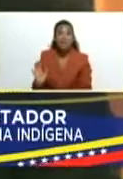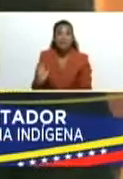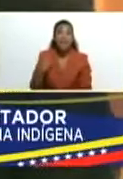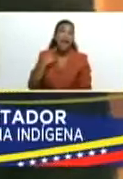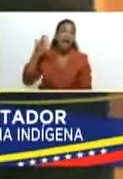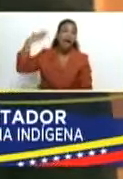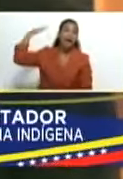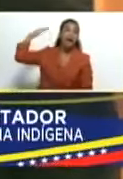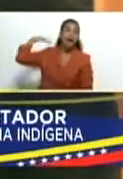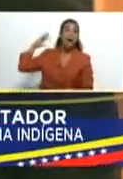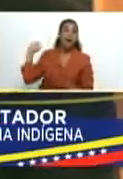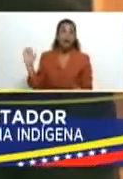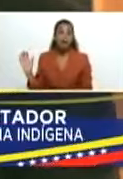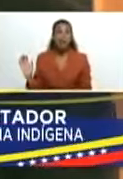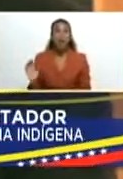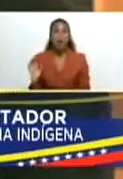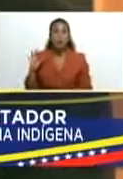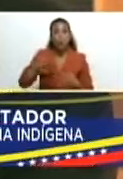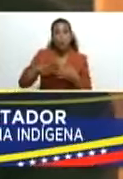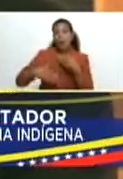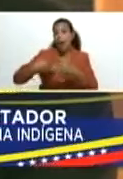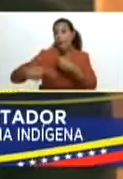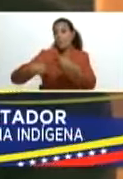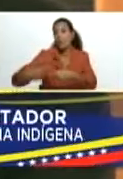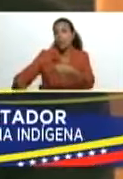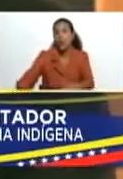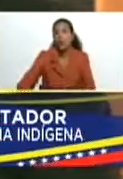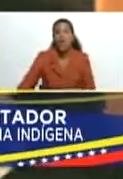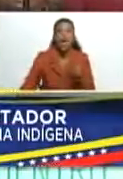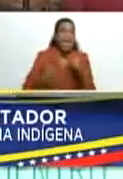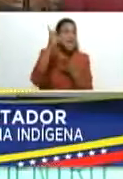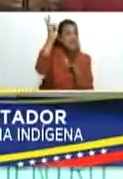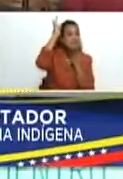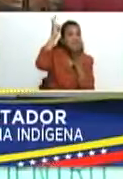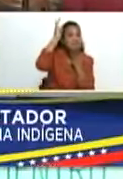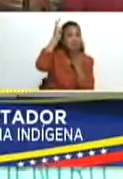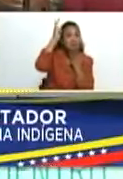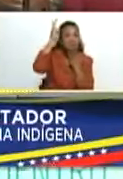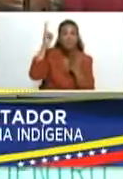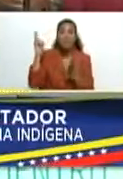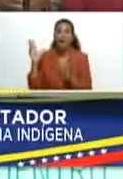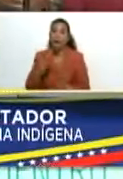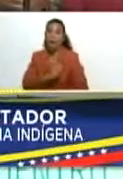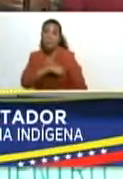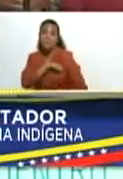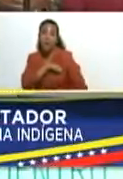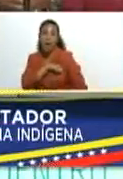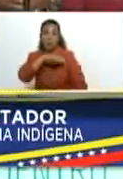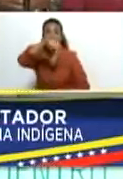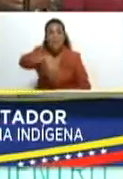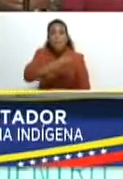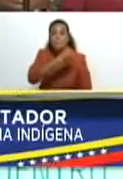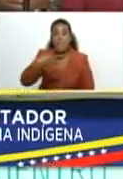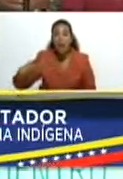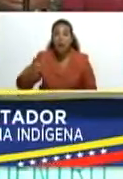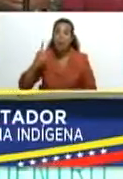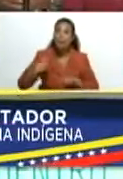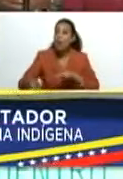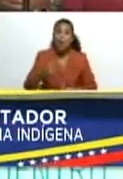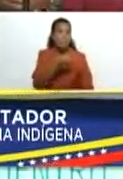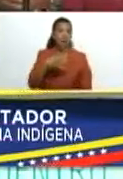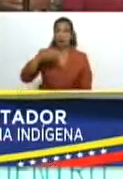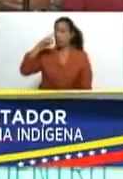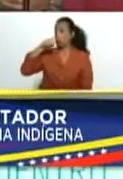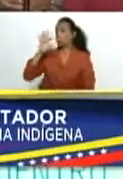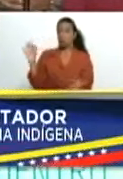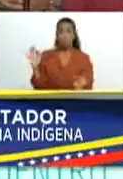antepasados se cruzaron los afrodescendientes con los indígenas y canarios, que eran traídos aquí como mano de obra. Los blancos criollos